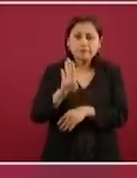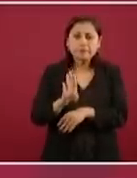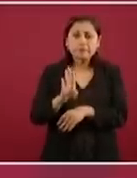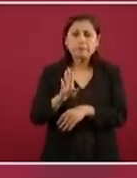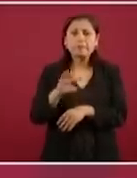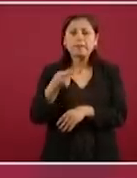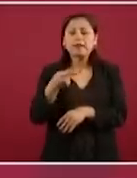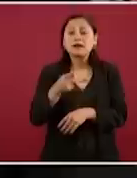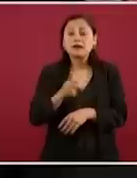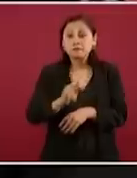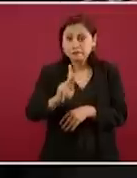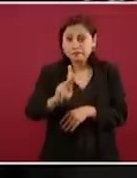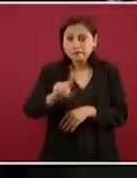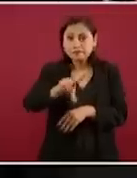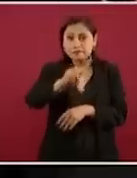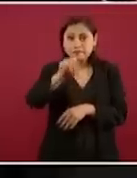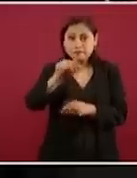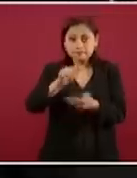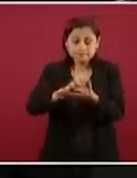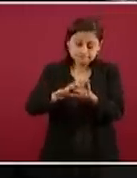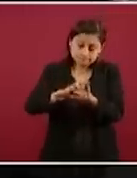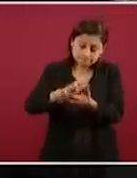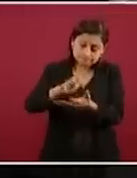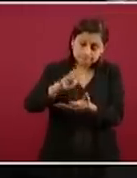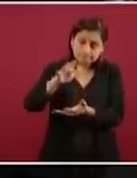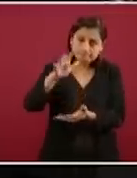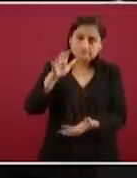y ya cuando